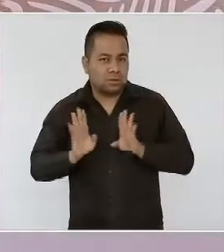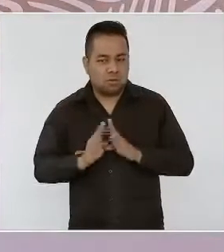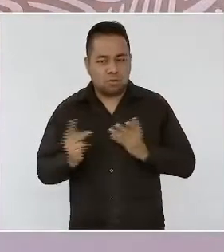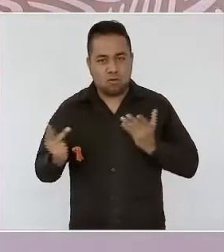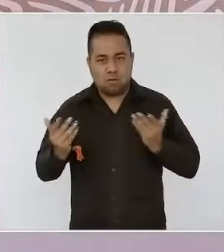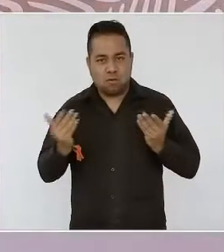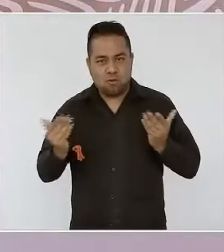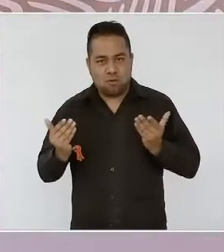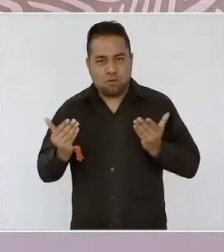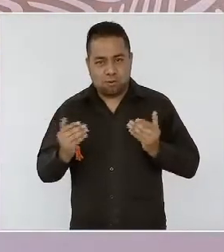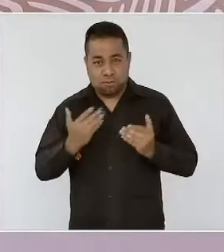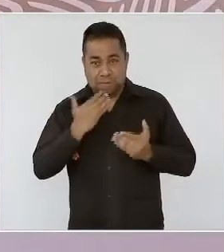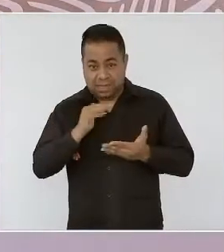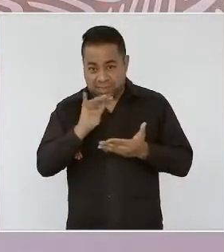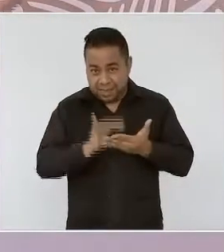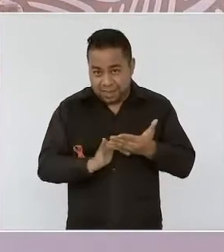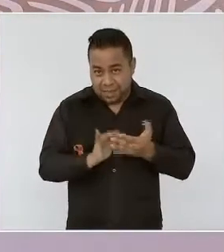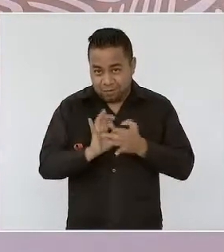llevan literariamente.